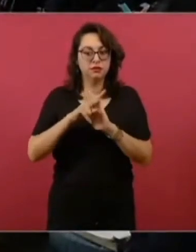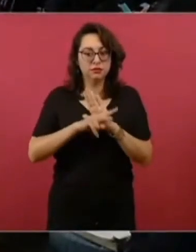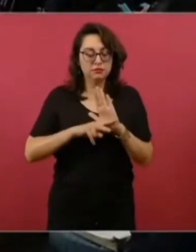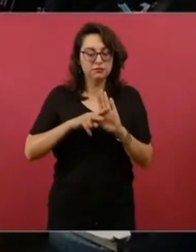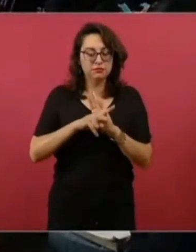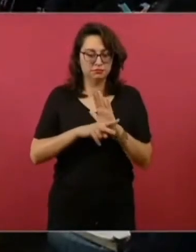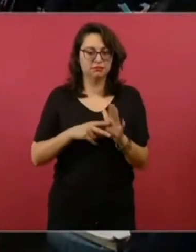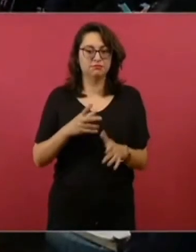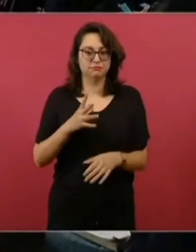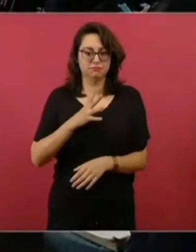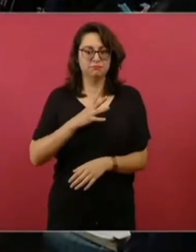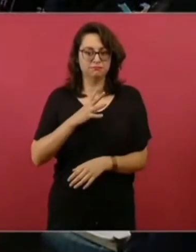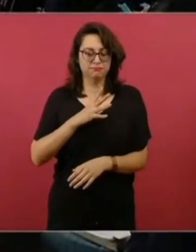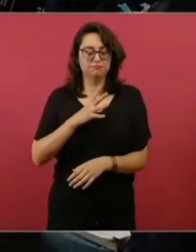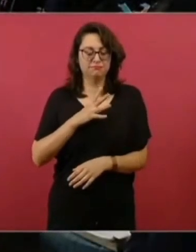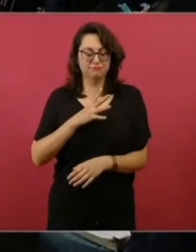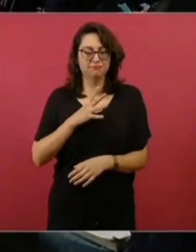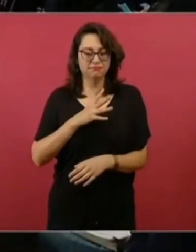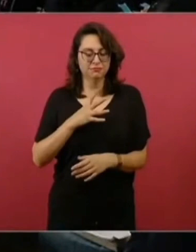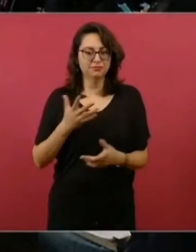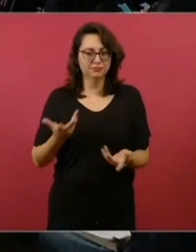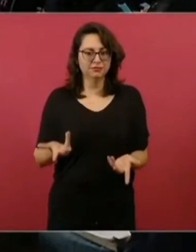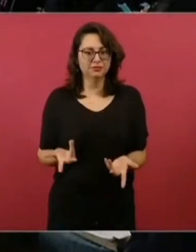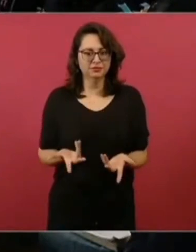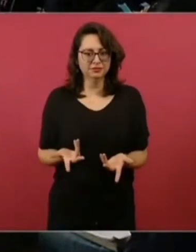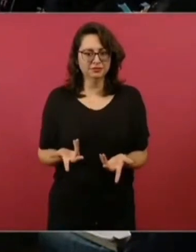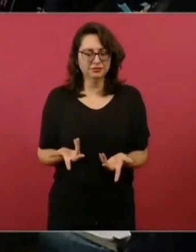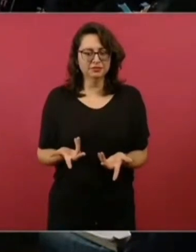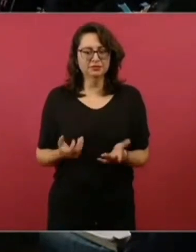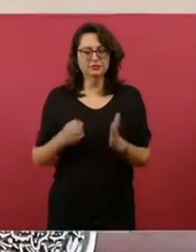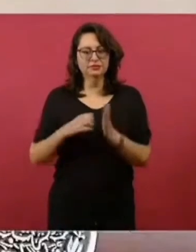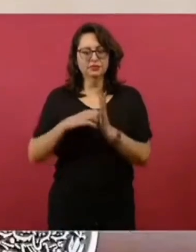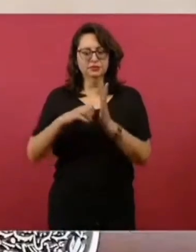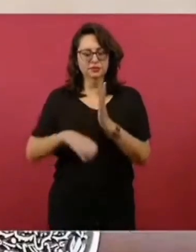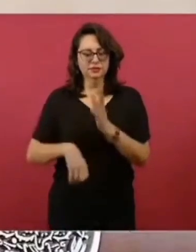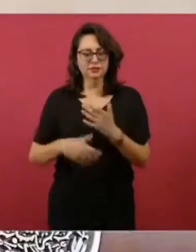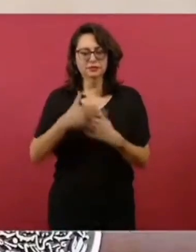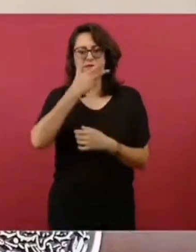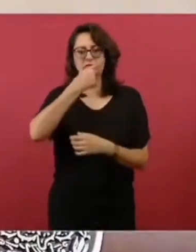por ejemplo, de este señor Latuta,